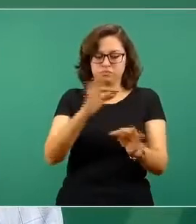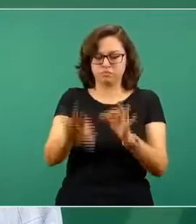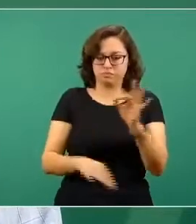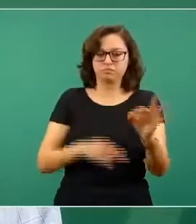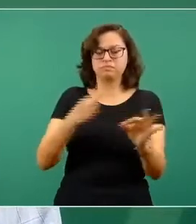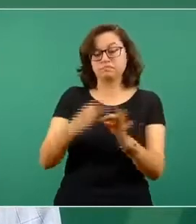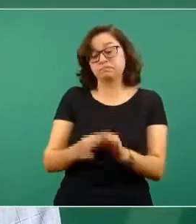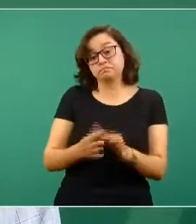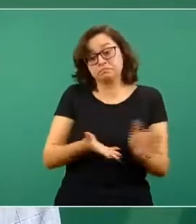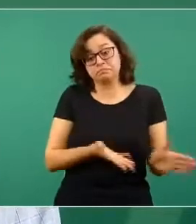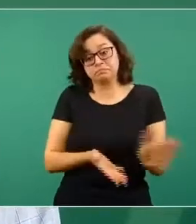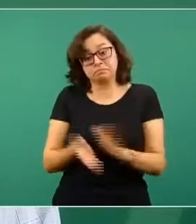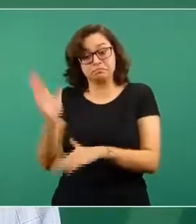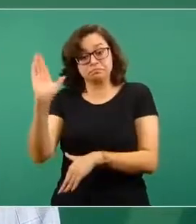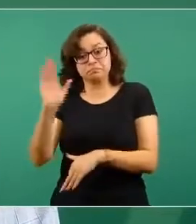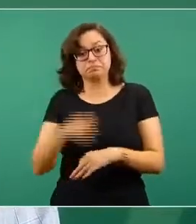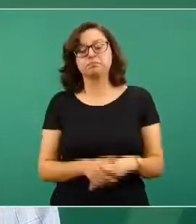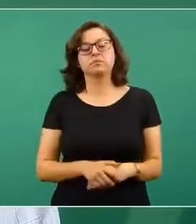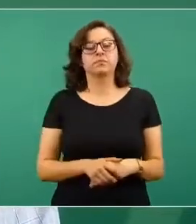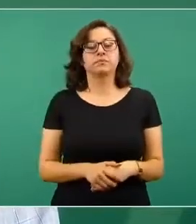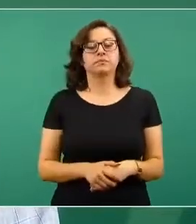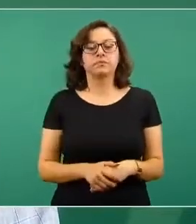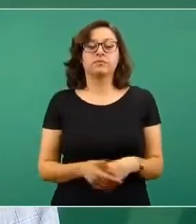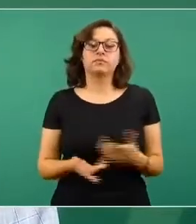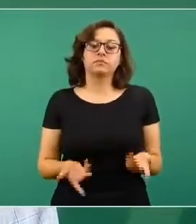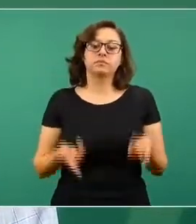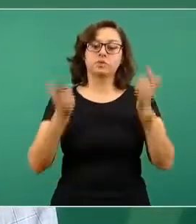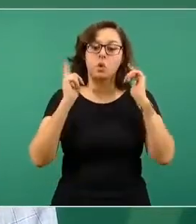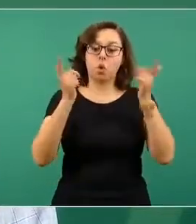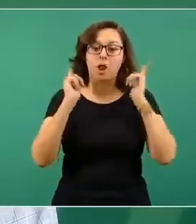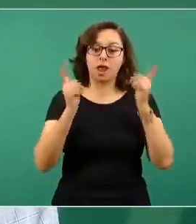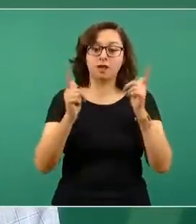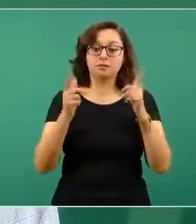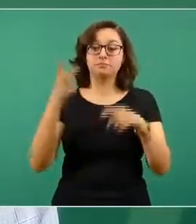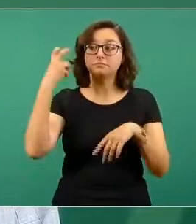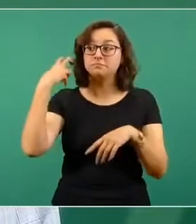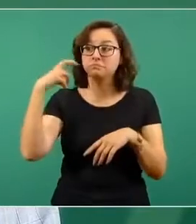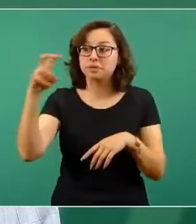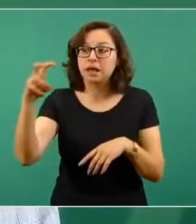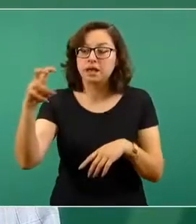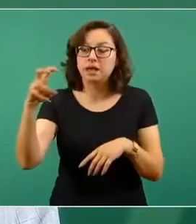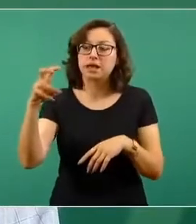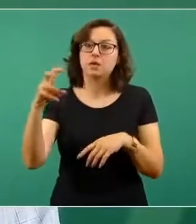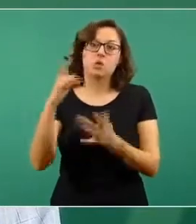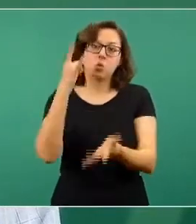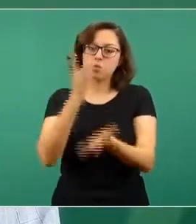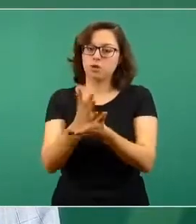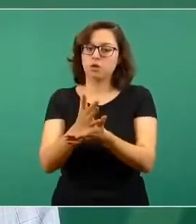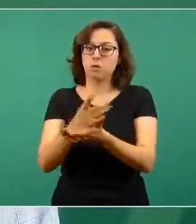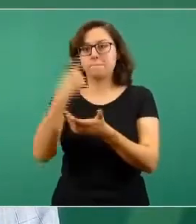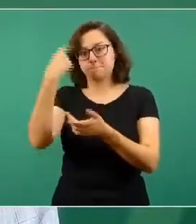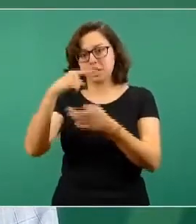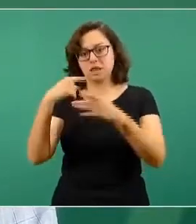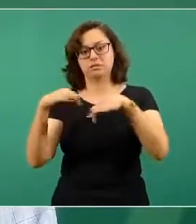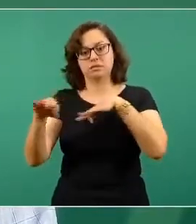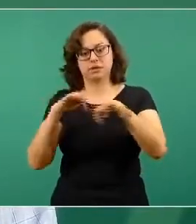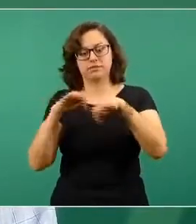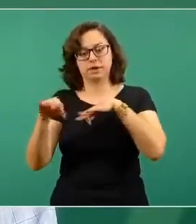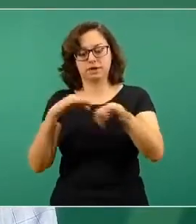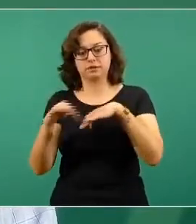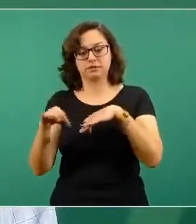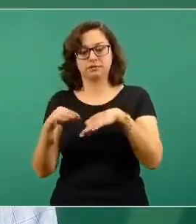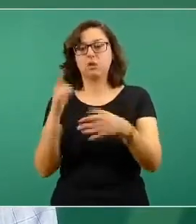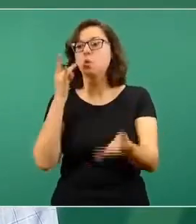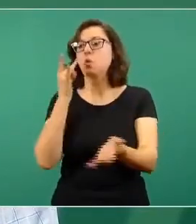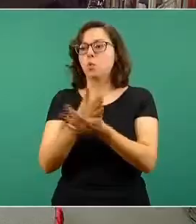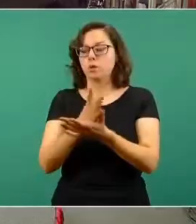viaje. Ojalá siempre sea la mejor decisión de realizar un viaje cuando este es esencial, cuando este realmente